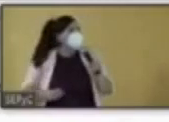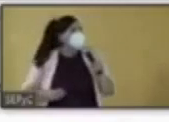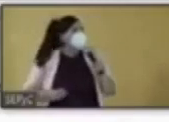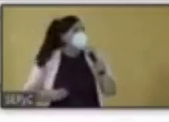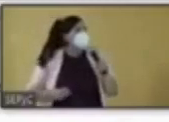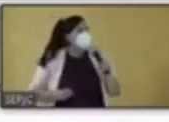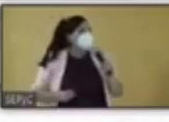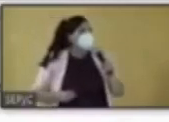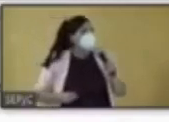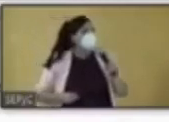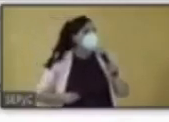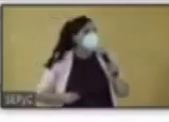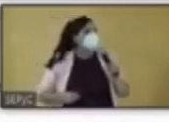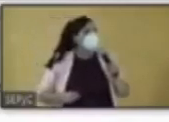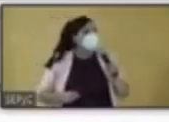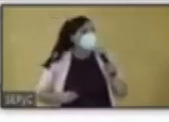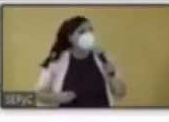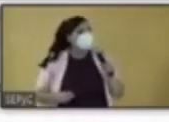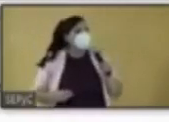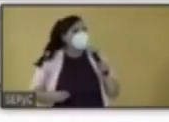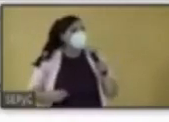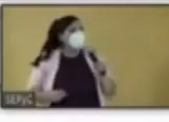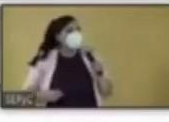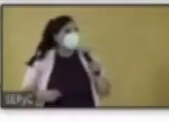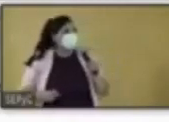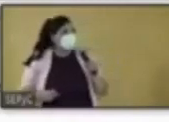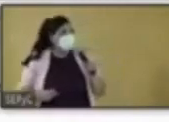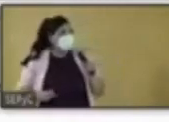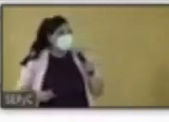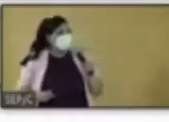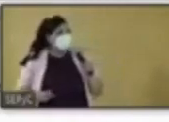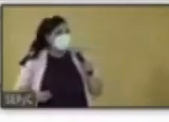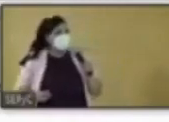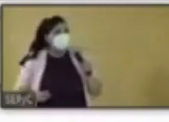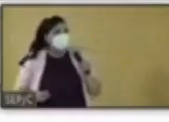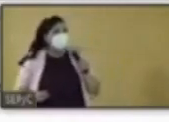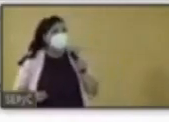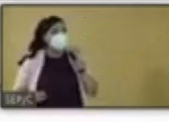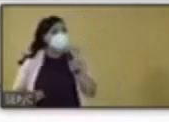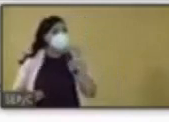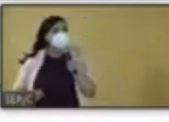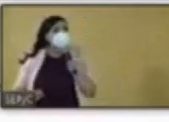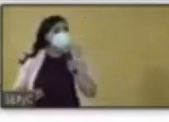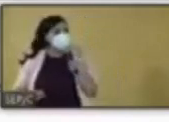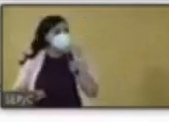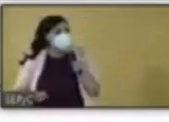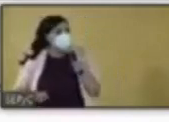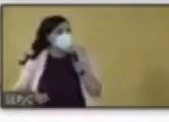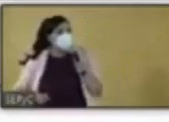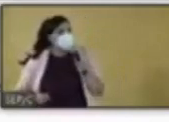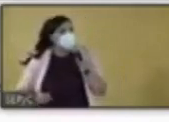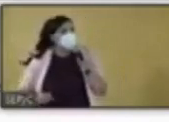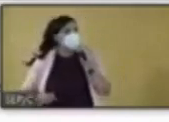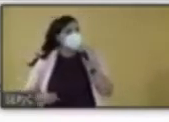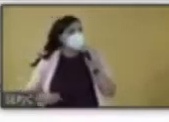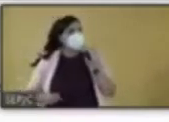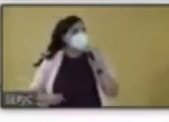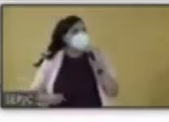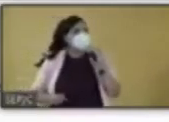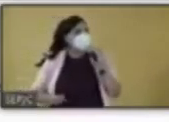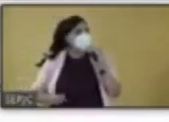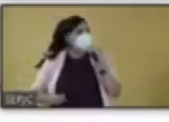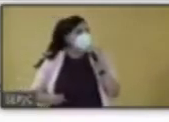nos requiere insertar la remuneración anual neta del declarante por su cargo público,